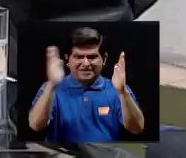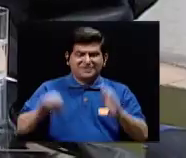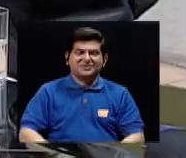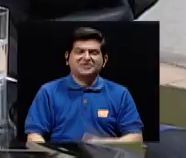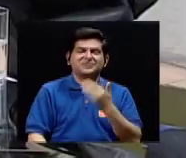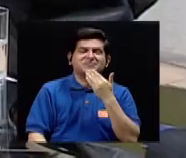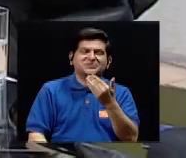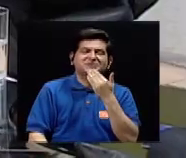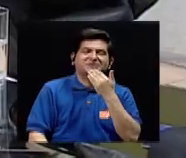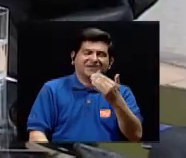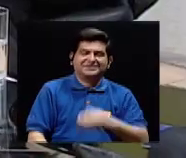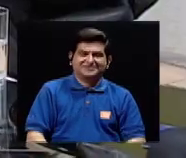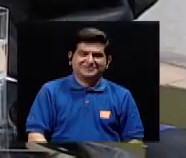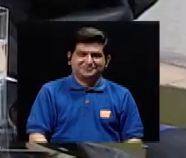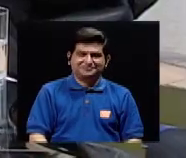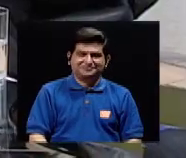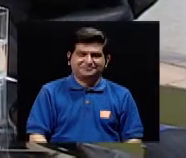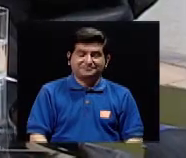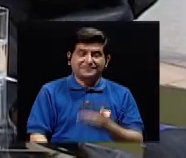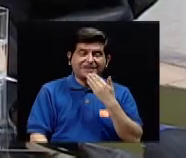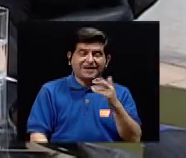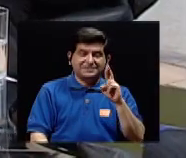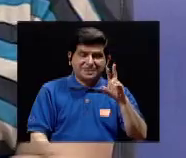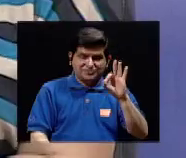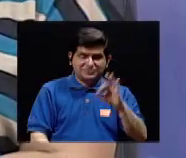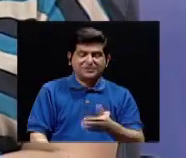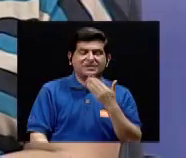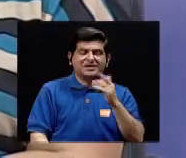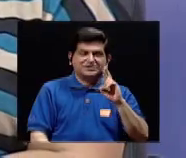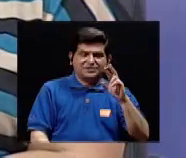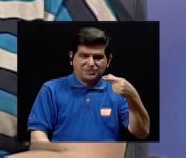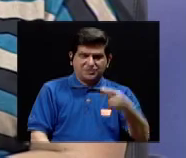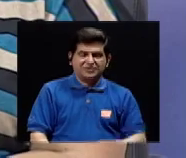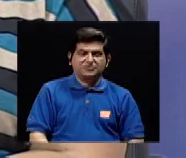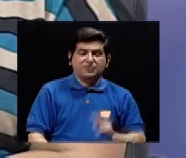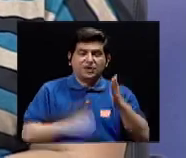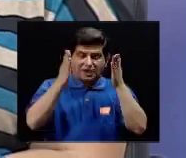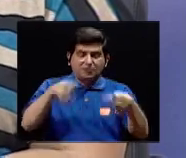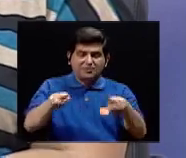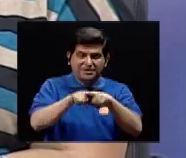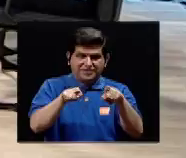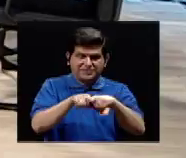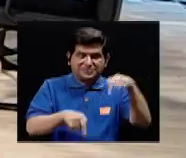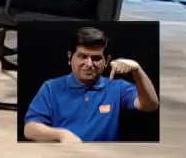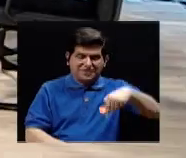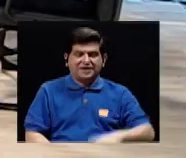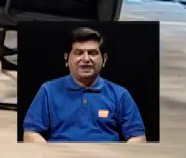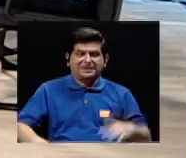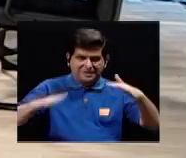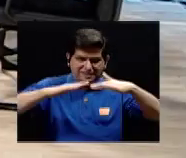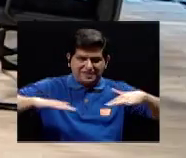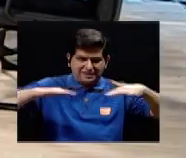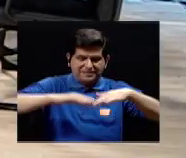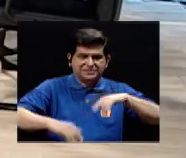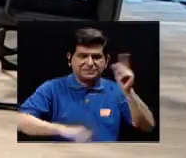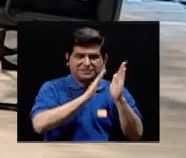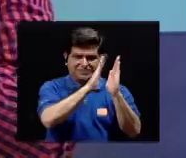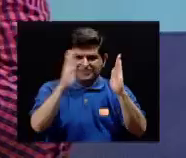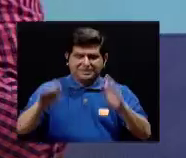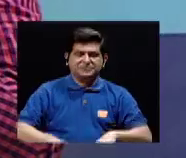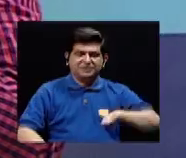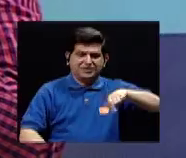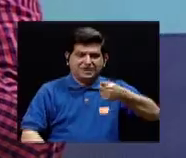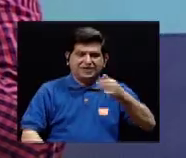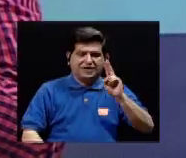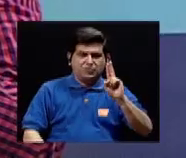Cinemateca. Muchas gracias. Gracias, Rocío. Gracias, Roberto. Gracias a nuestros compañeros del set de lunes de Cinemateca